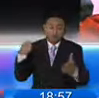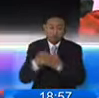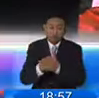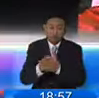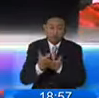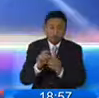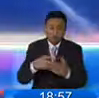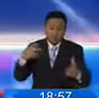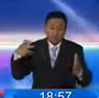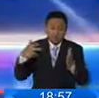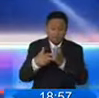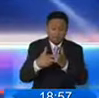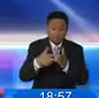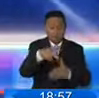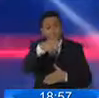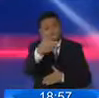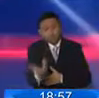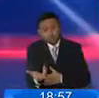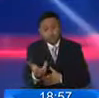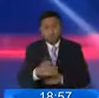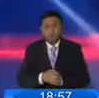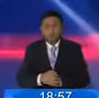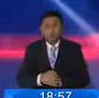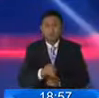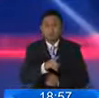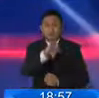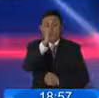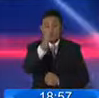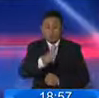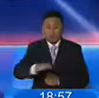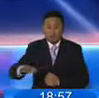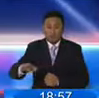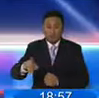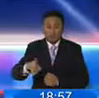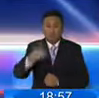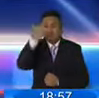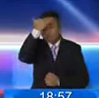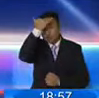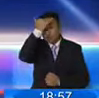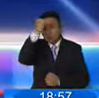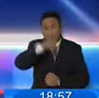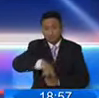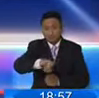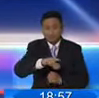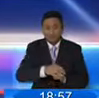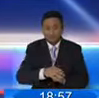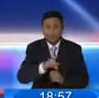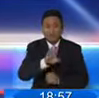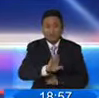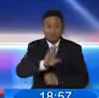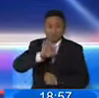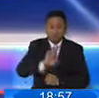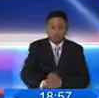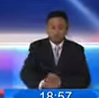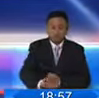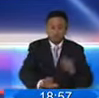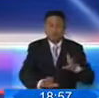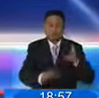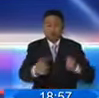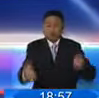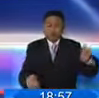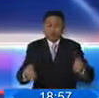y estrellamiento. Pues chocamos con la camioneta Toyota, más que él frena, el trailer se